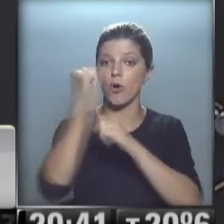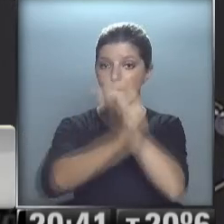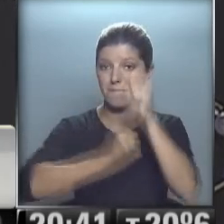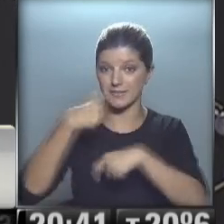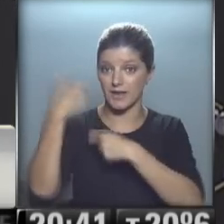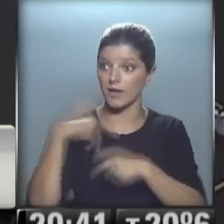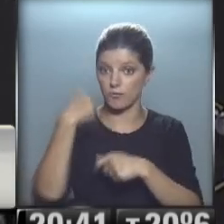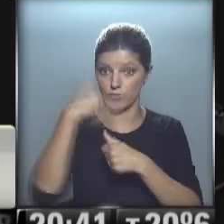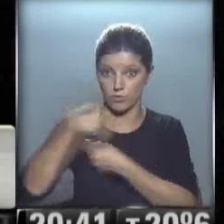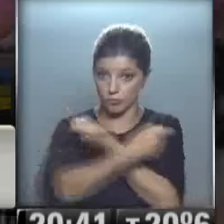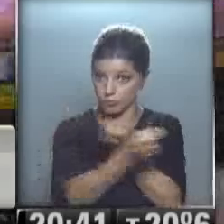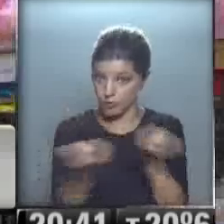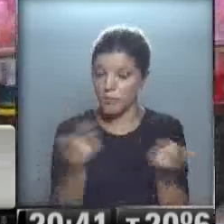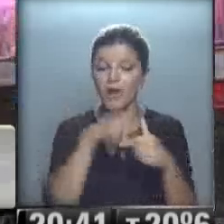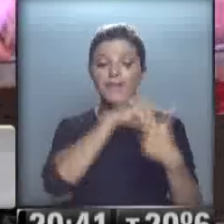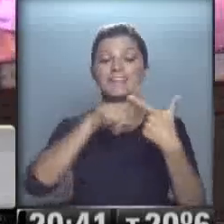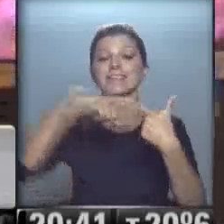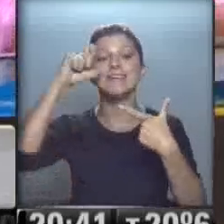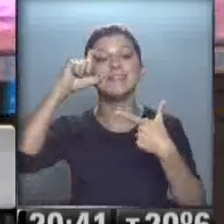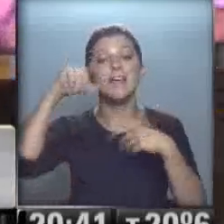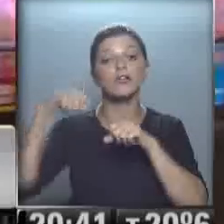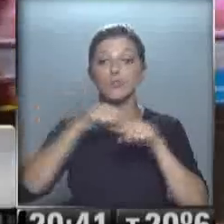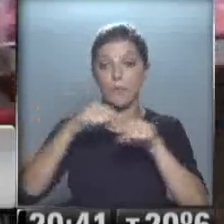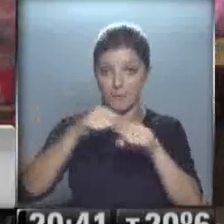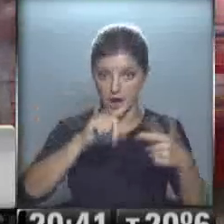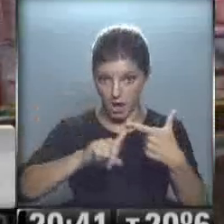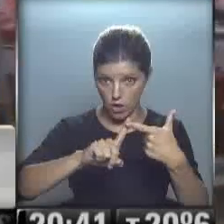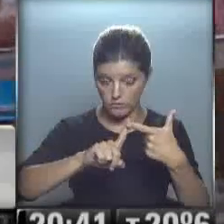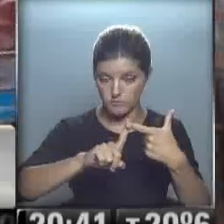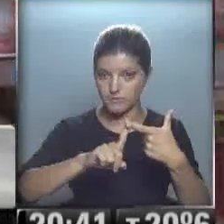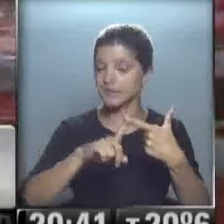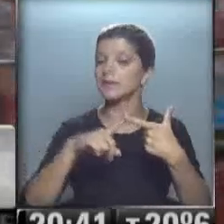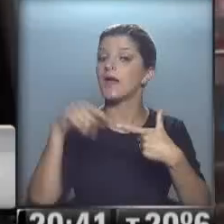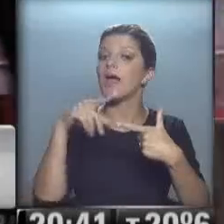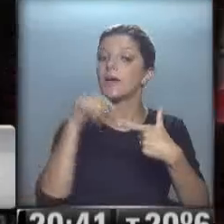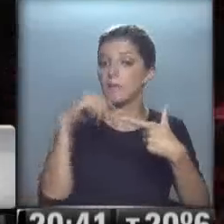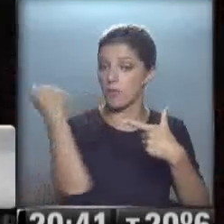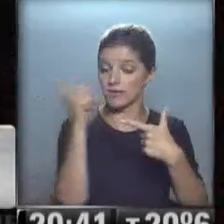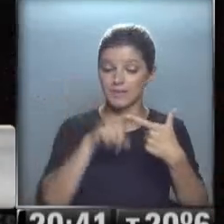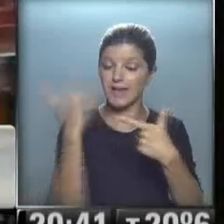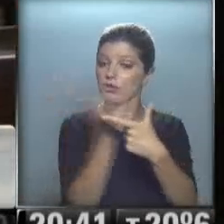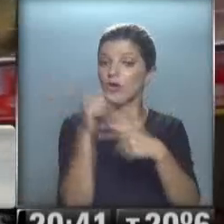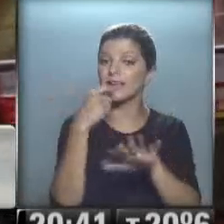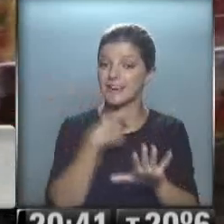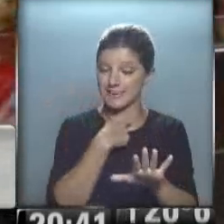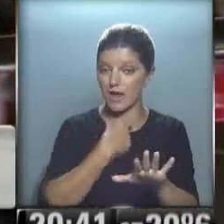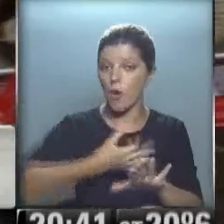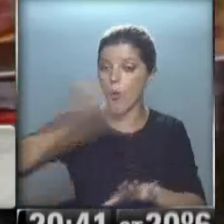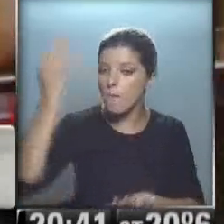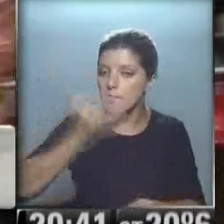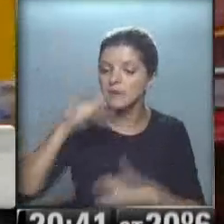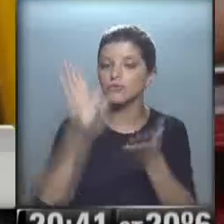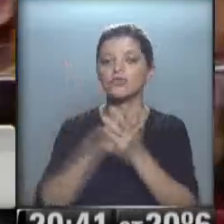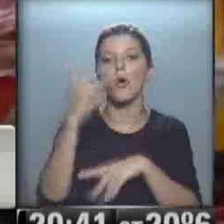y 10 cadenas de supermercado, que pretendía lograr un pleno cumplimiento en materia de